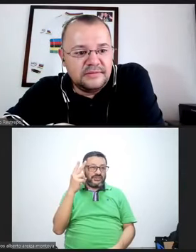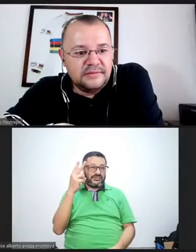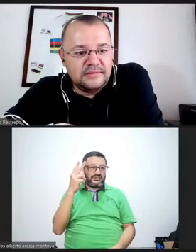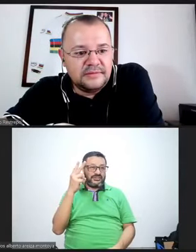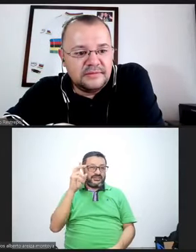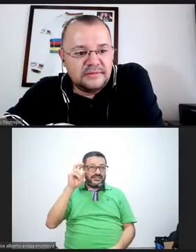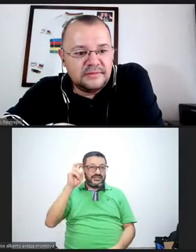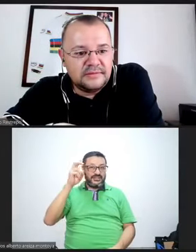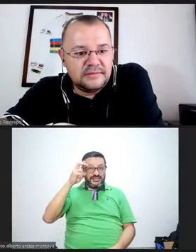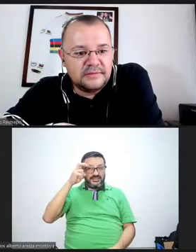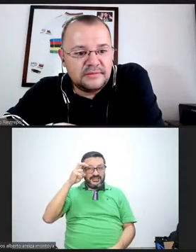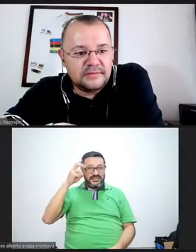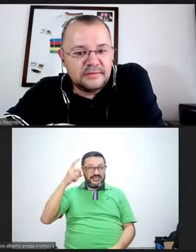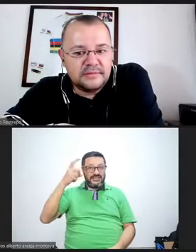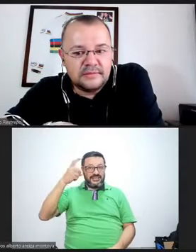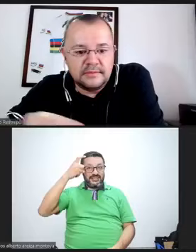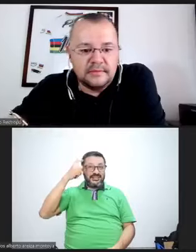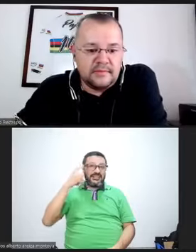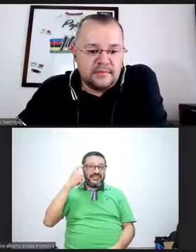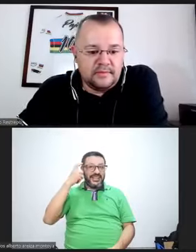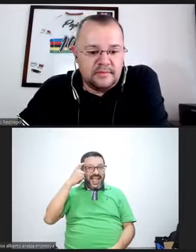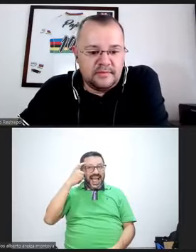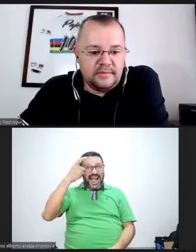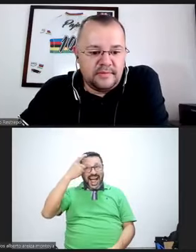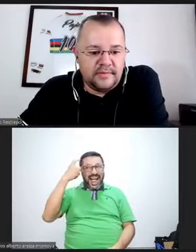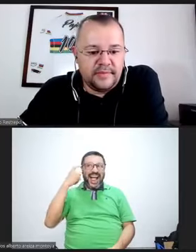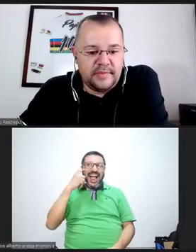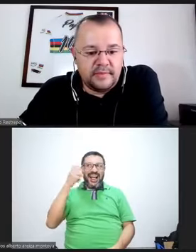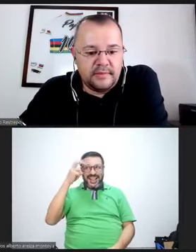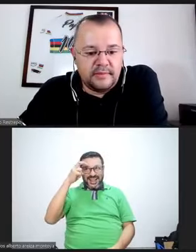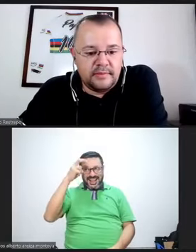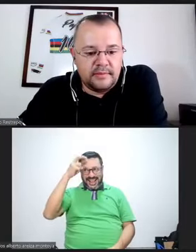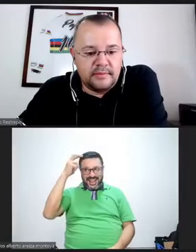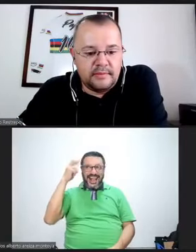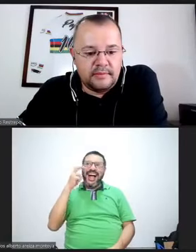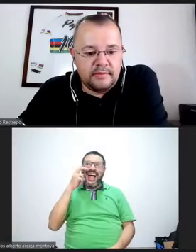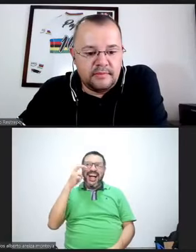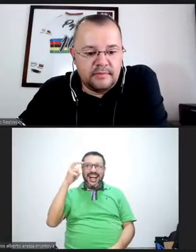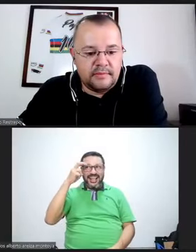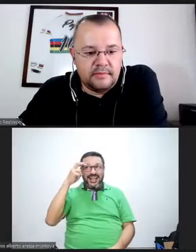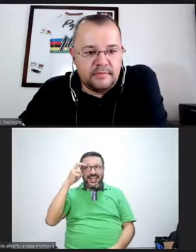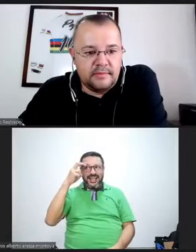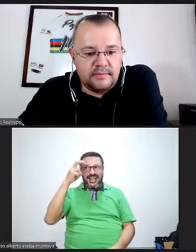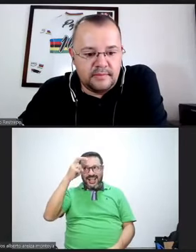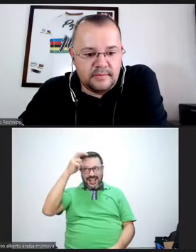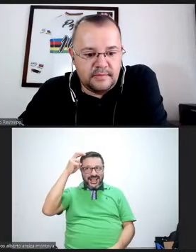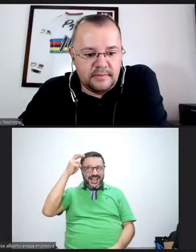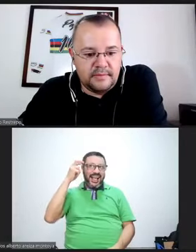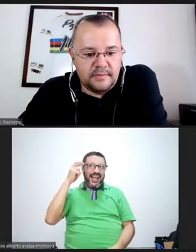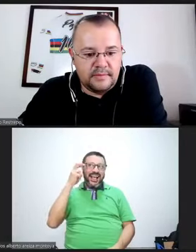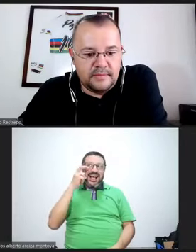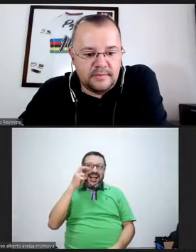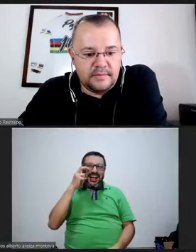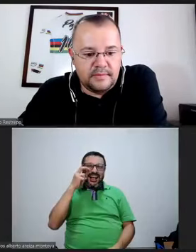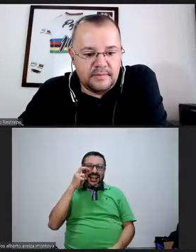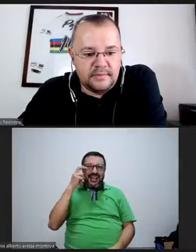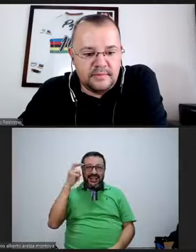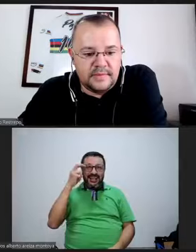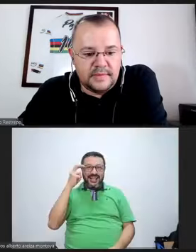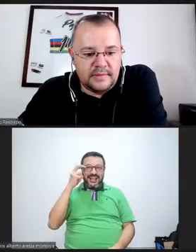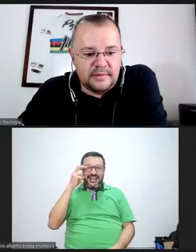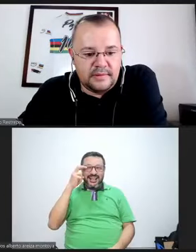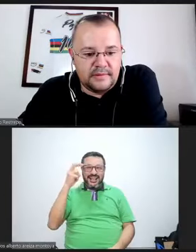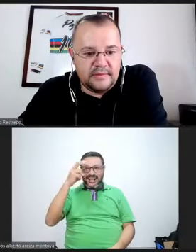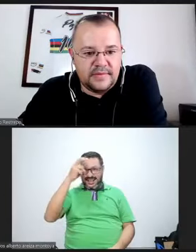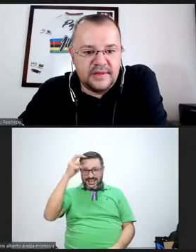Sí, pero por ejemplo uno como gimnasta, en el momento que está haciendo su rutina, por ejemplo, uno no identifica lo que Caro